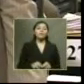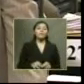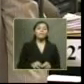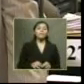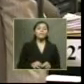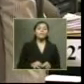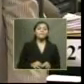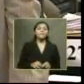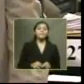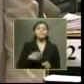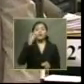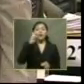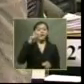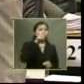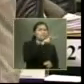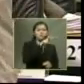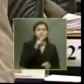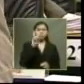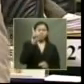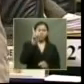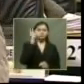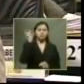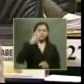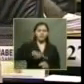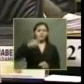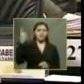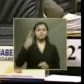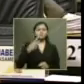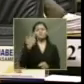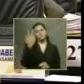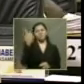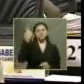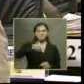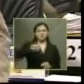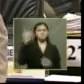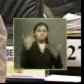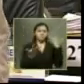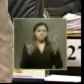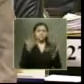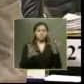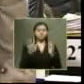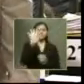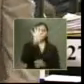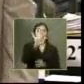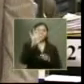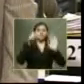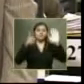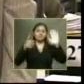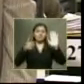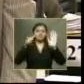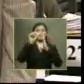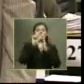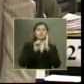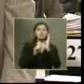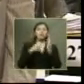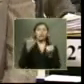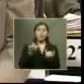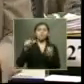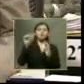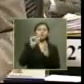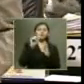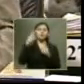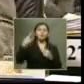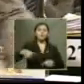vimos en 2 días o 3 días 56 artículos. Ahora usted nos está proponiendo para el debate de